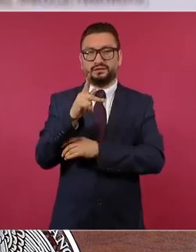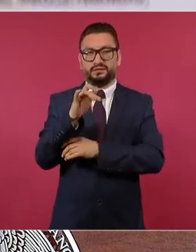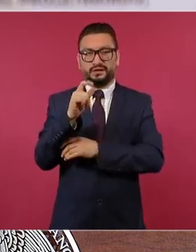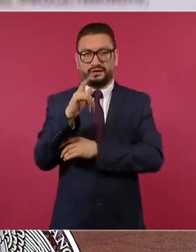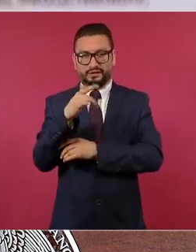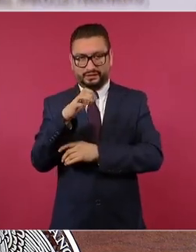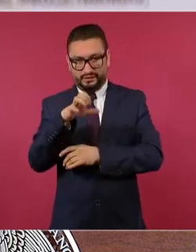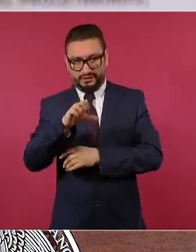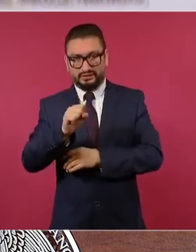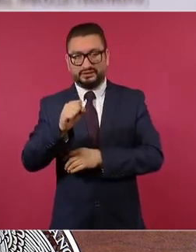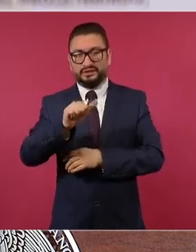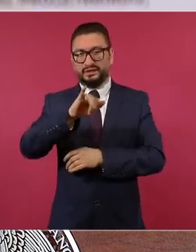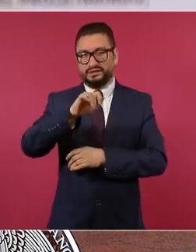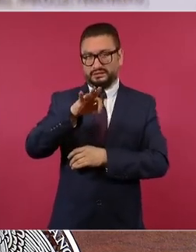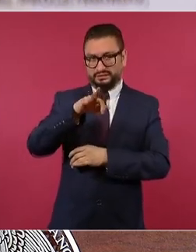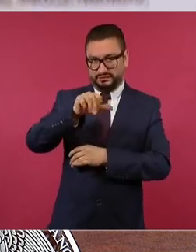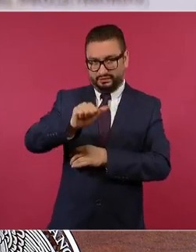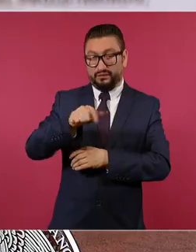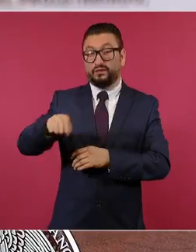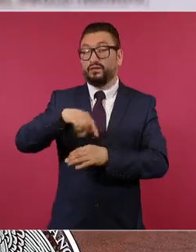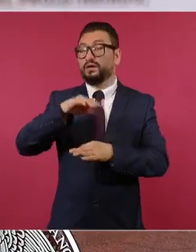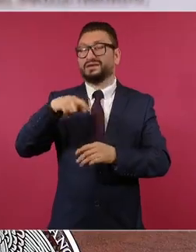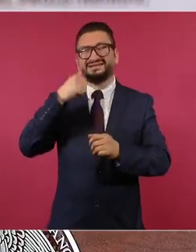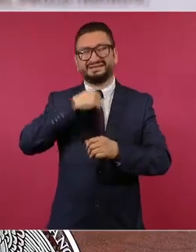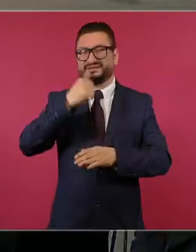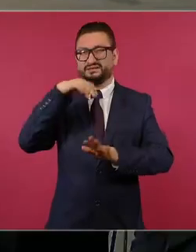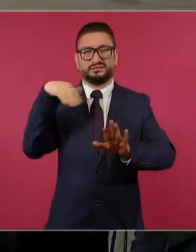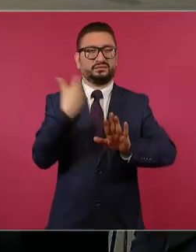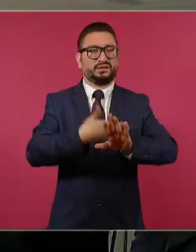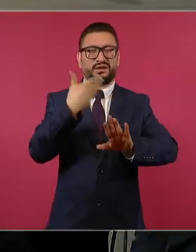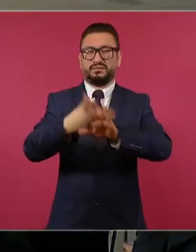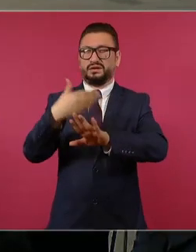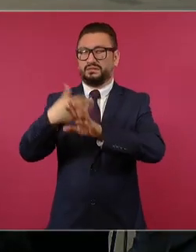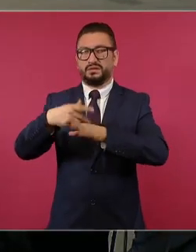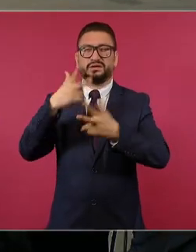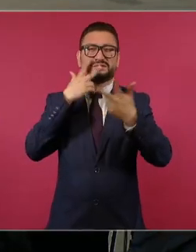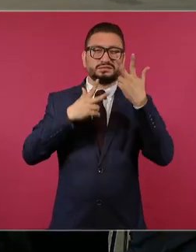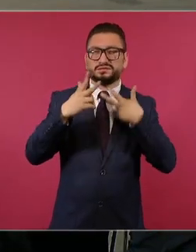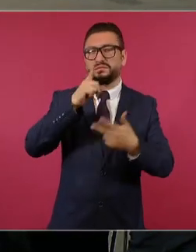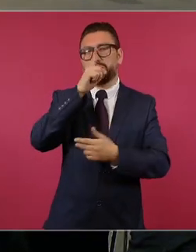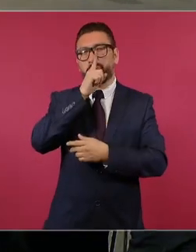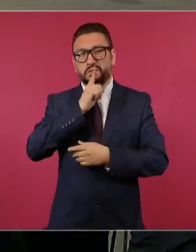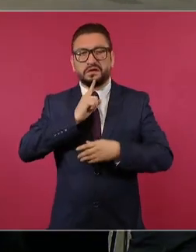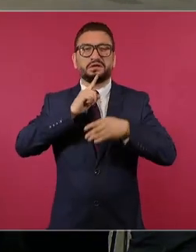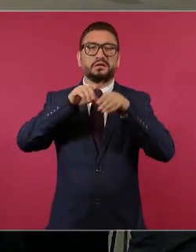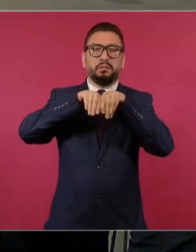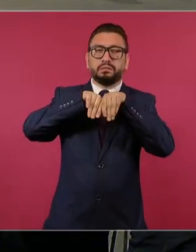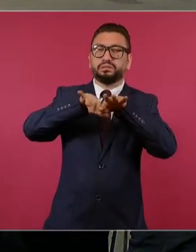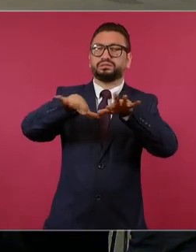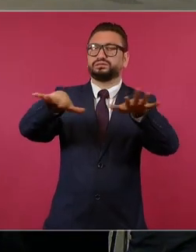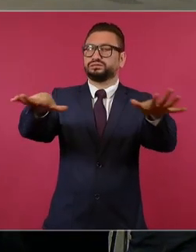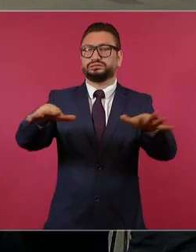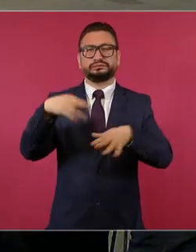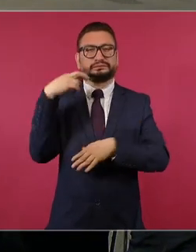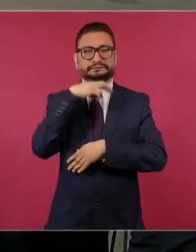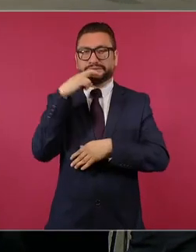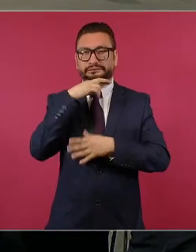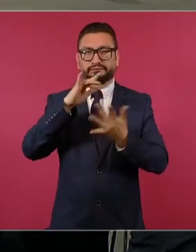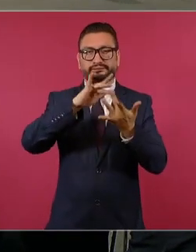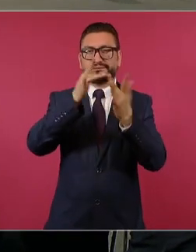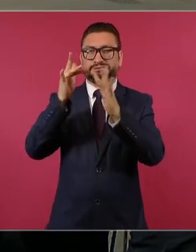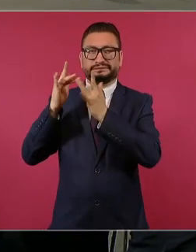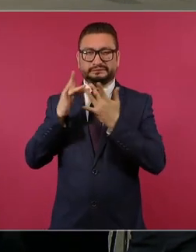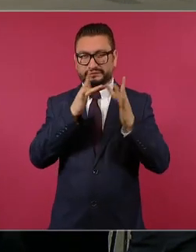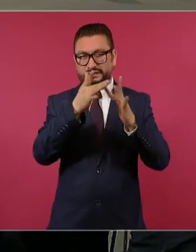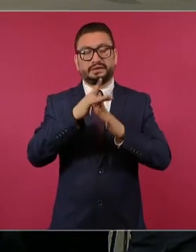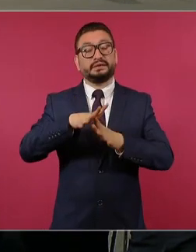ha sido blanco de ataques y también de mentiras que se difunden rápidamente en redes sociales, y